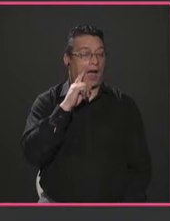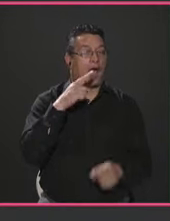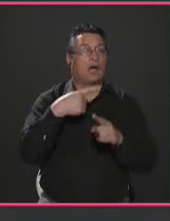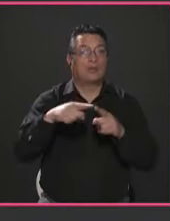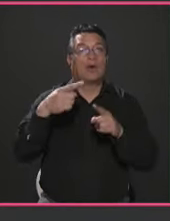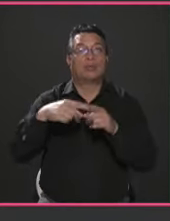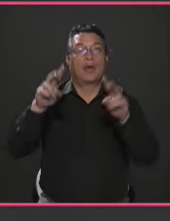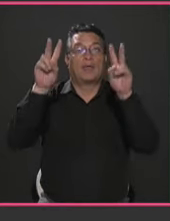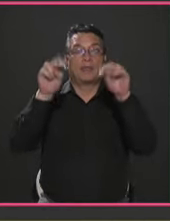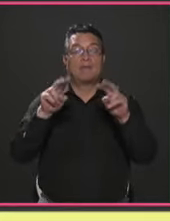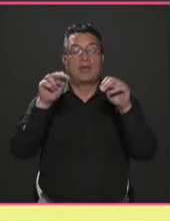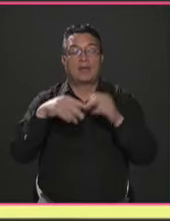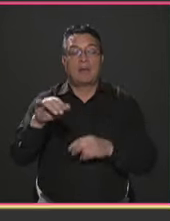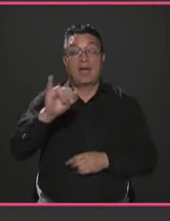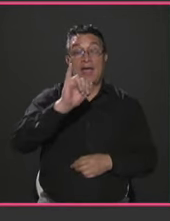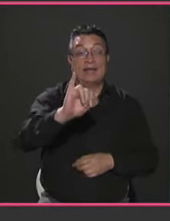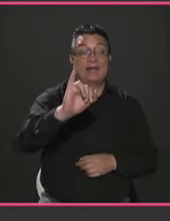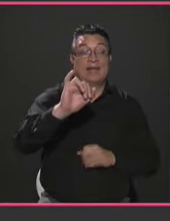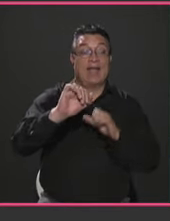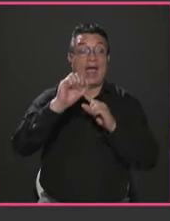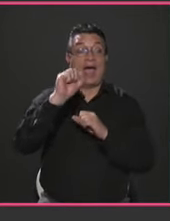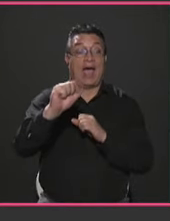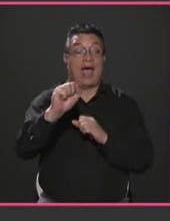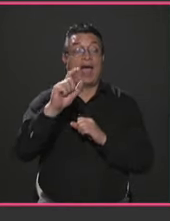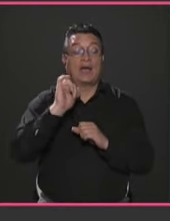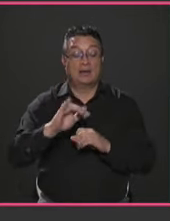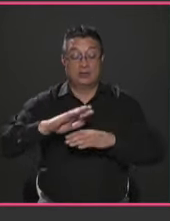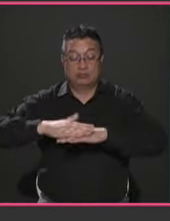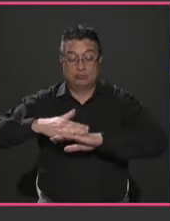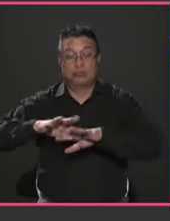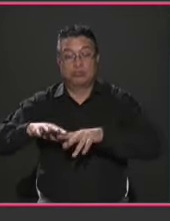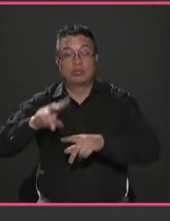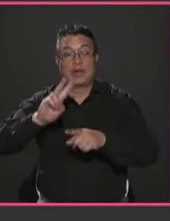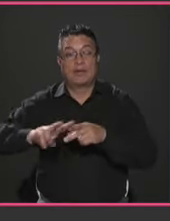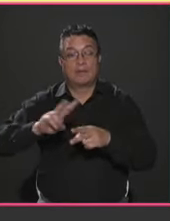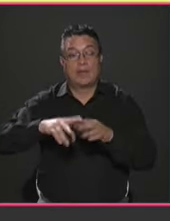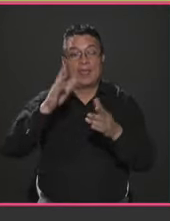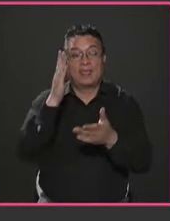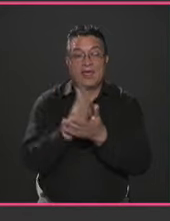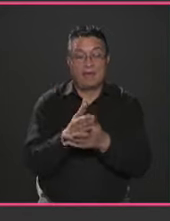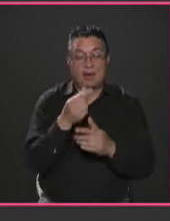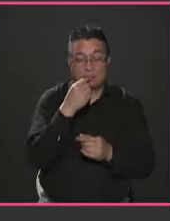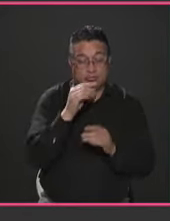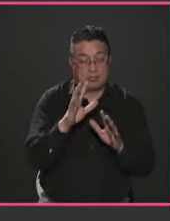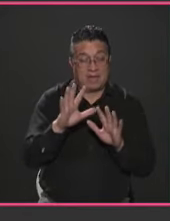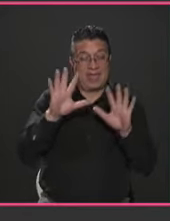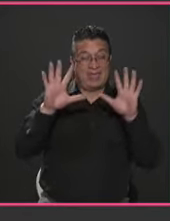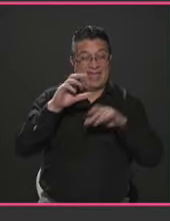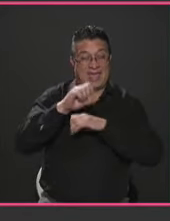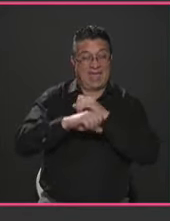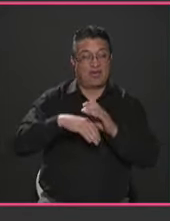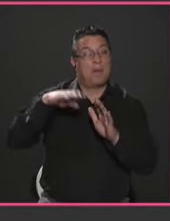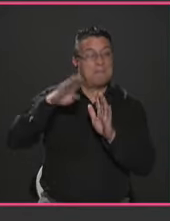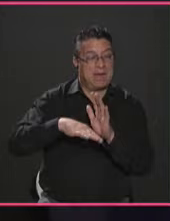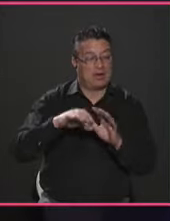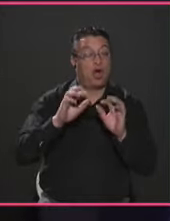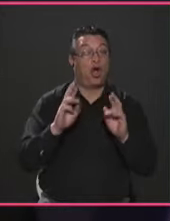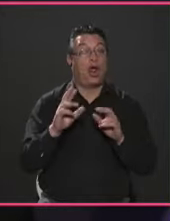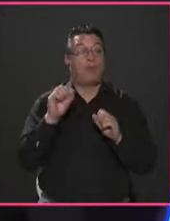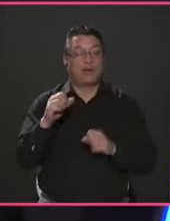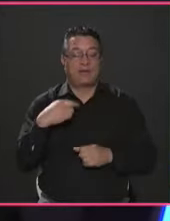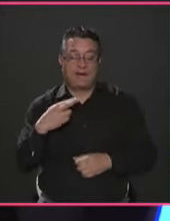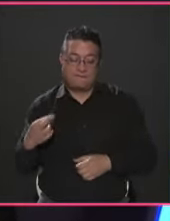e Inteligencia artificial y computacionales que se deben solucionar y Esperamos que quizás en menos de 10 años yo pueda volver aquí para